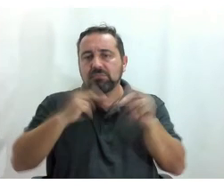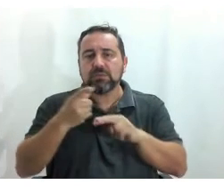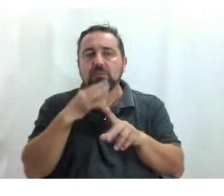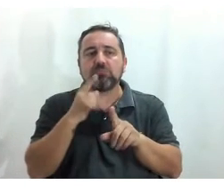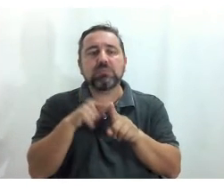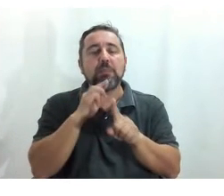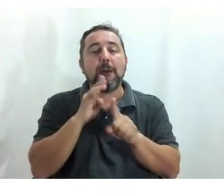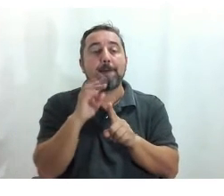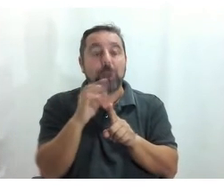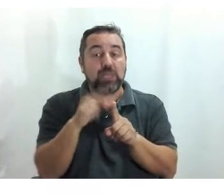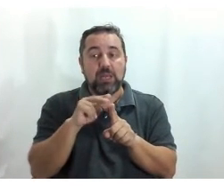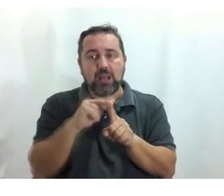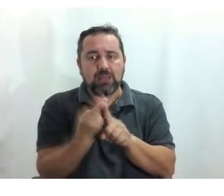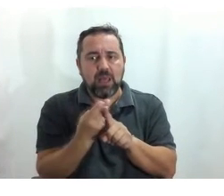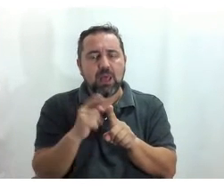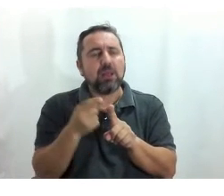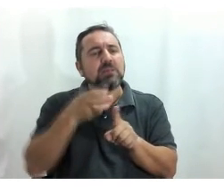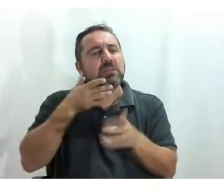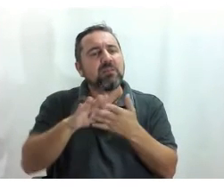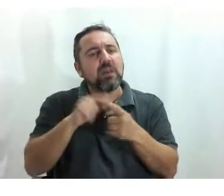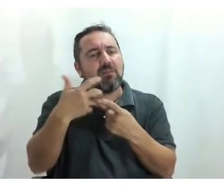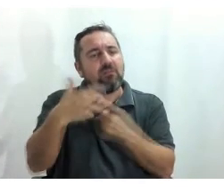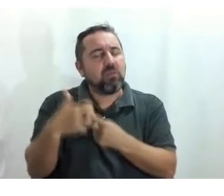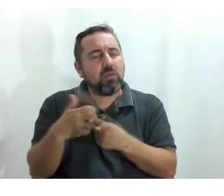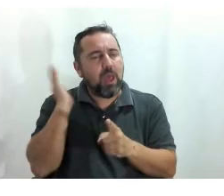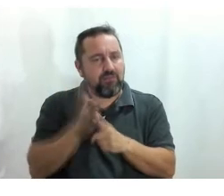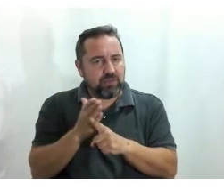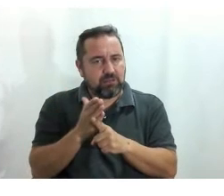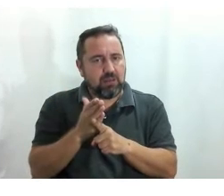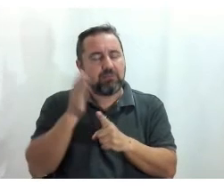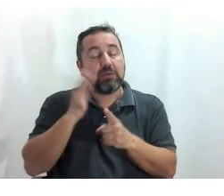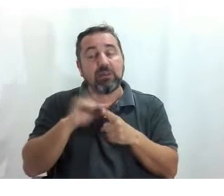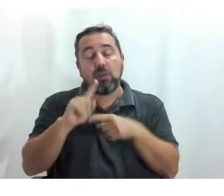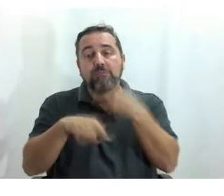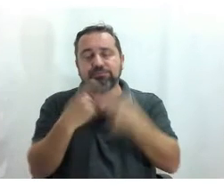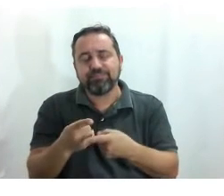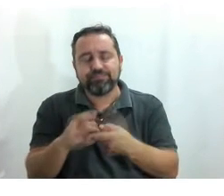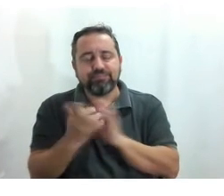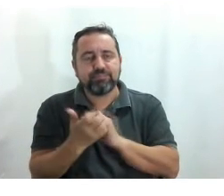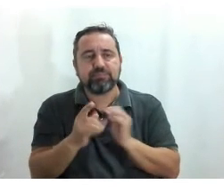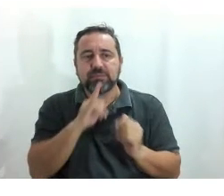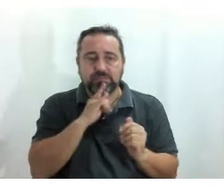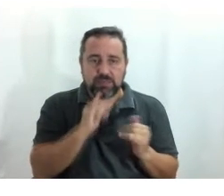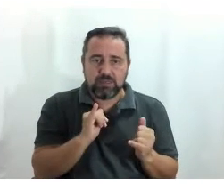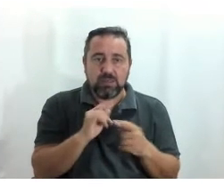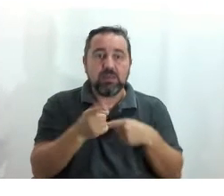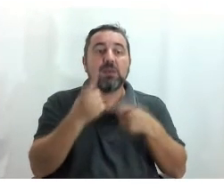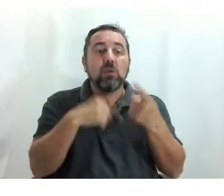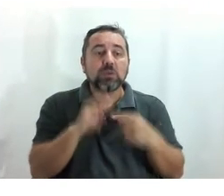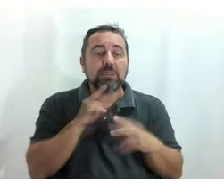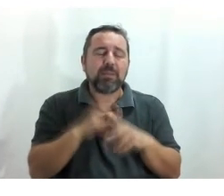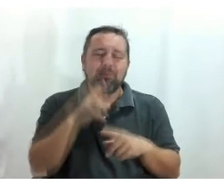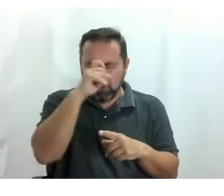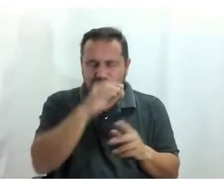proteína y esa proteína alterada va a tener una función también anómala. El siguiente paso en complejidad serían los